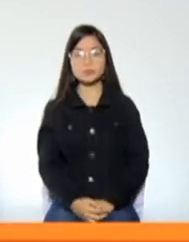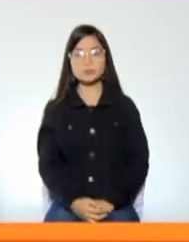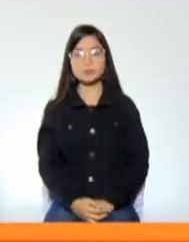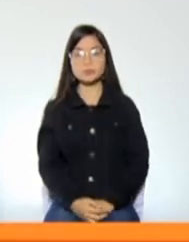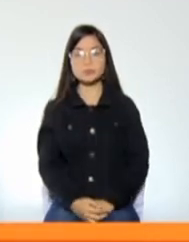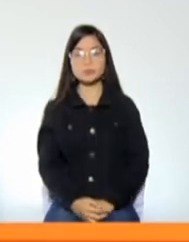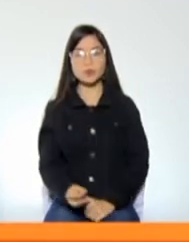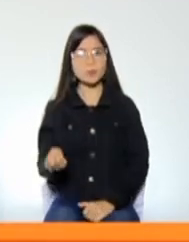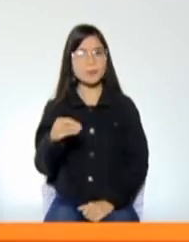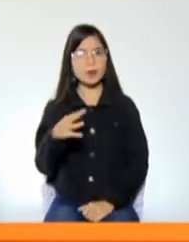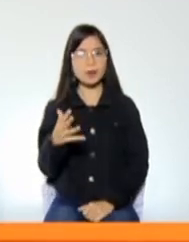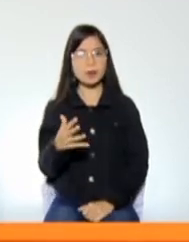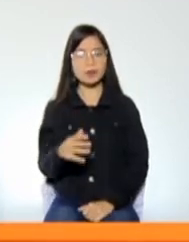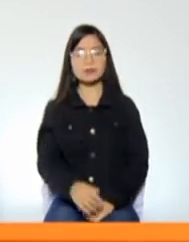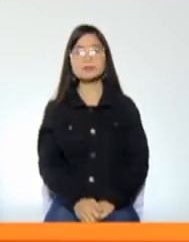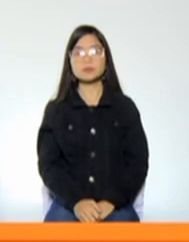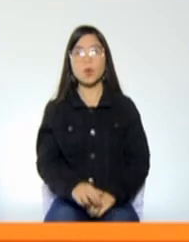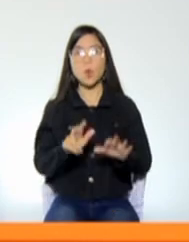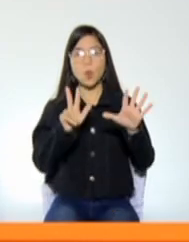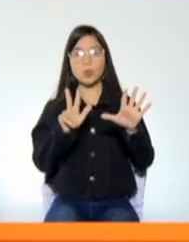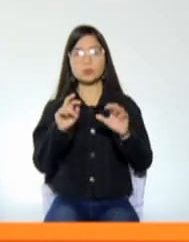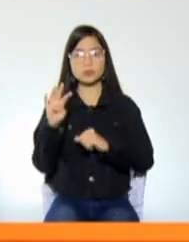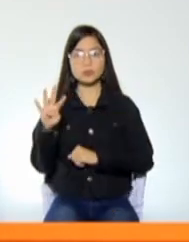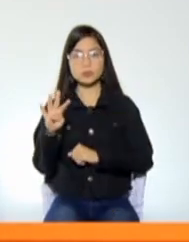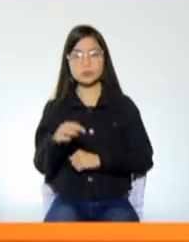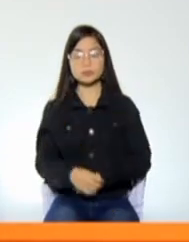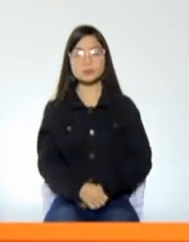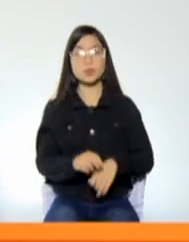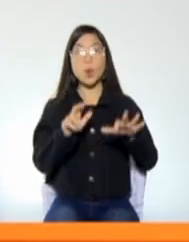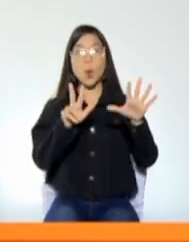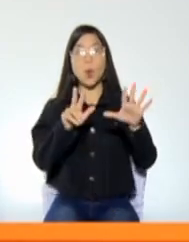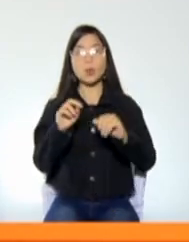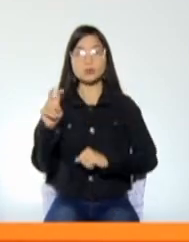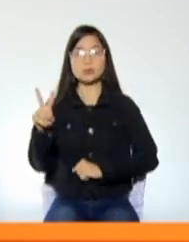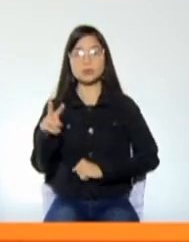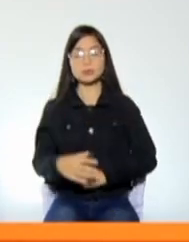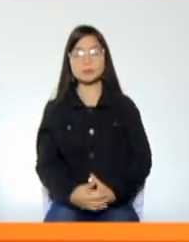¿Cuál sigue? 84, 87,